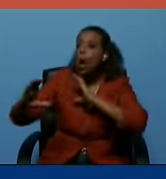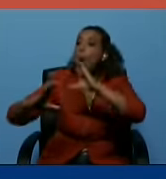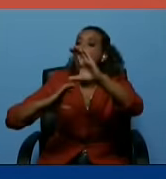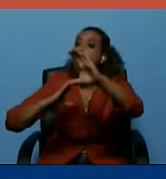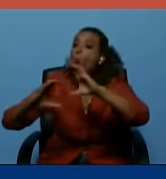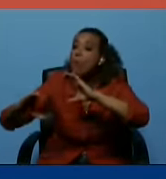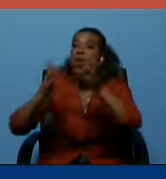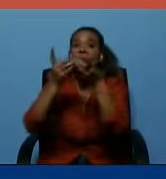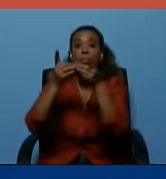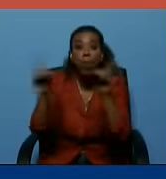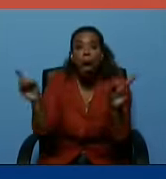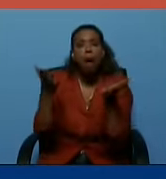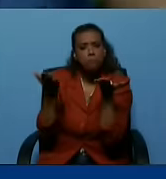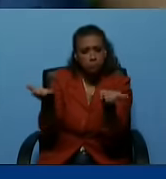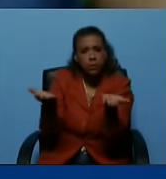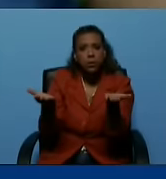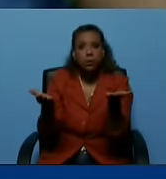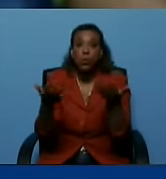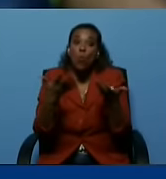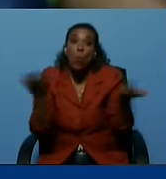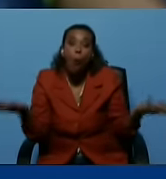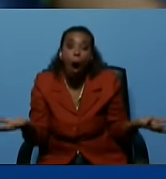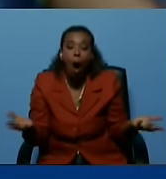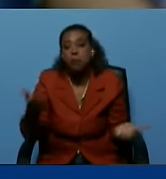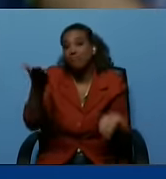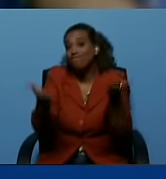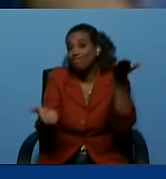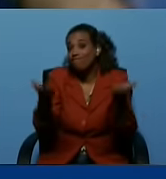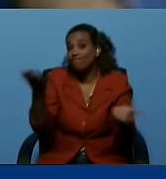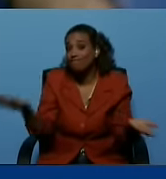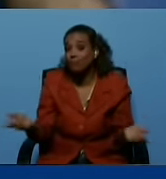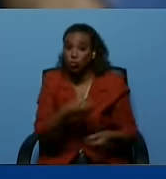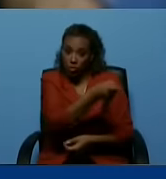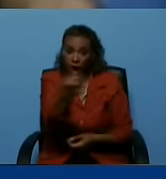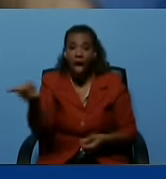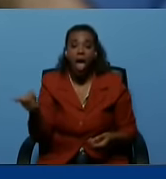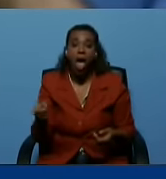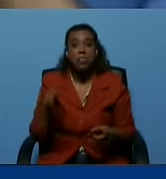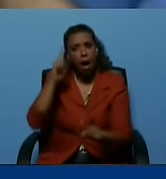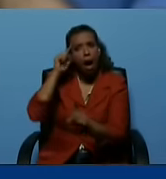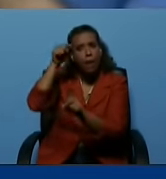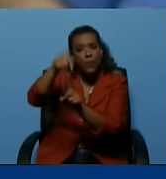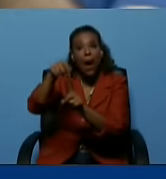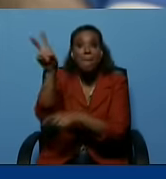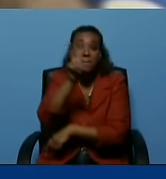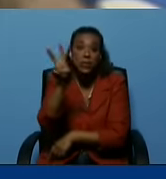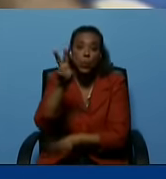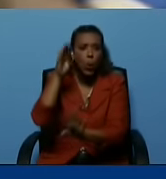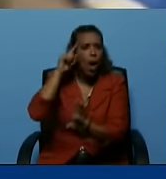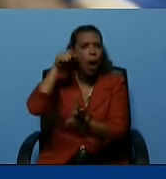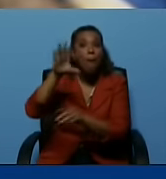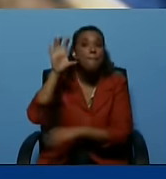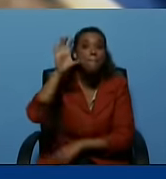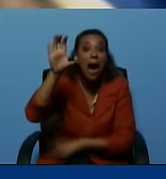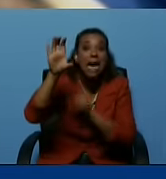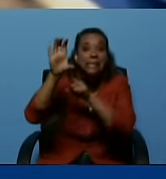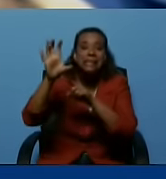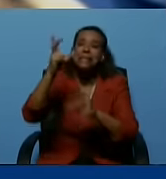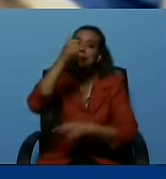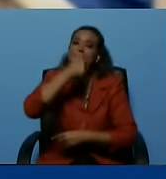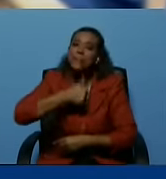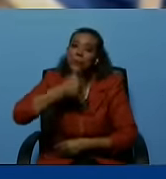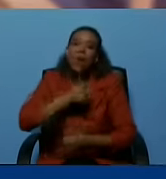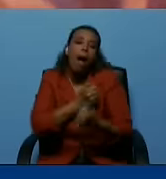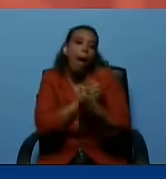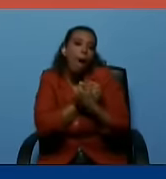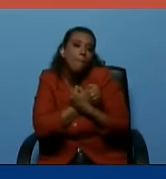la democracia, pues? ¿Verdad? El destino de Venezuela tiene que ser un país de tolerancia, de